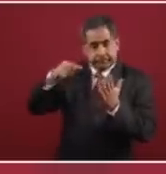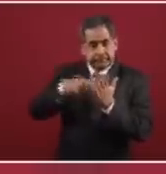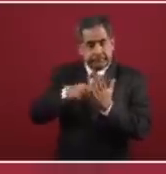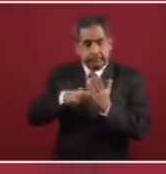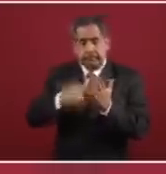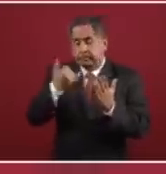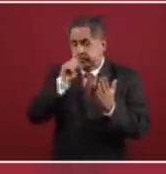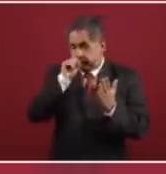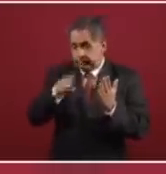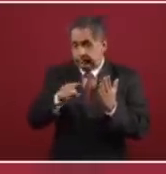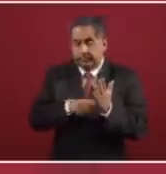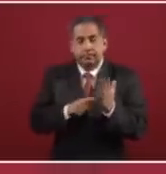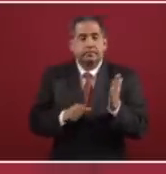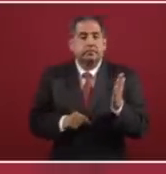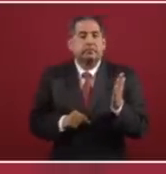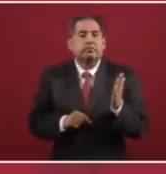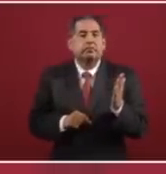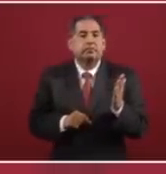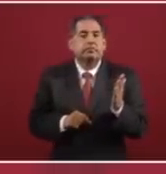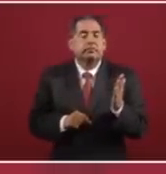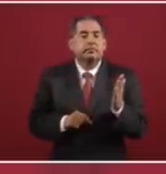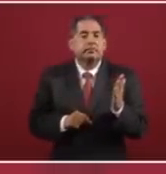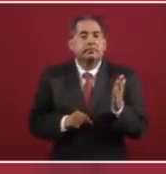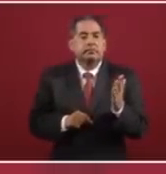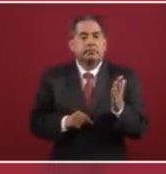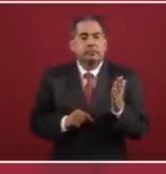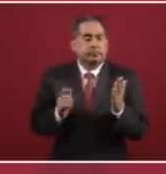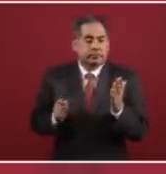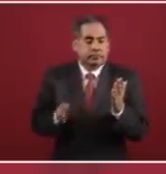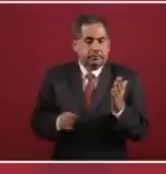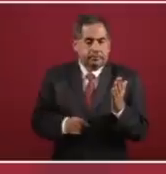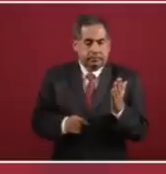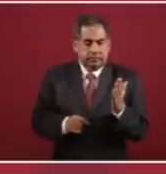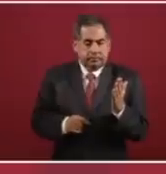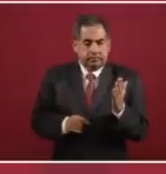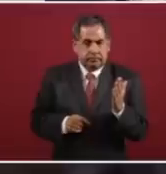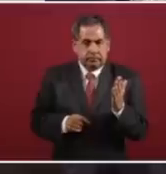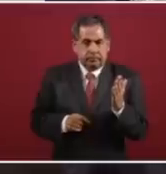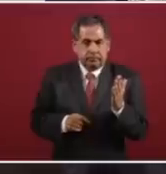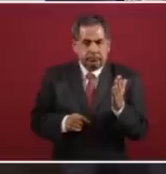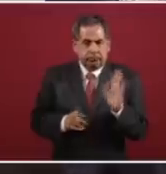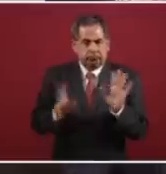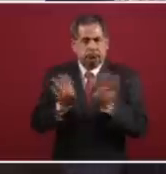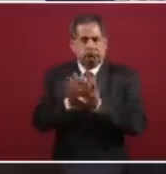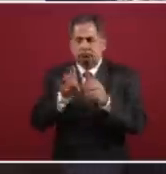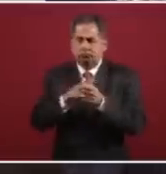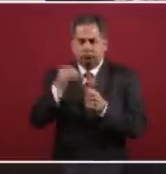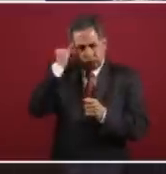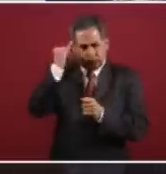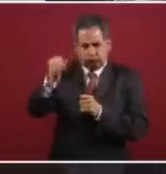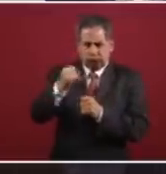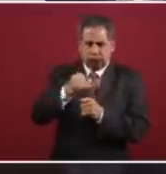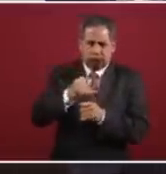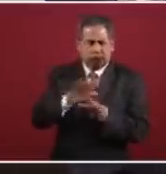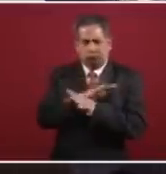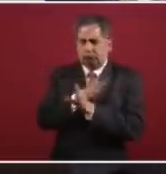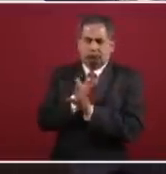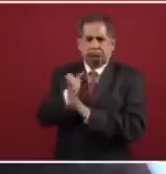y algo que no es ortodoxo